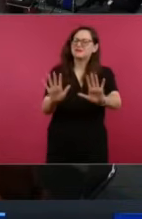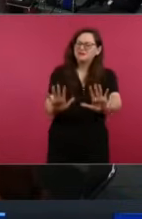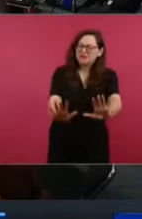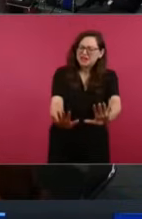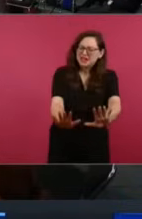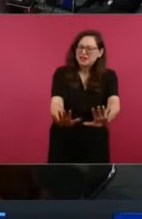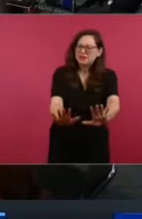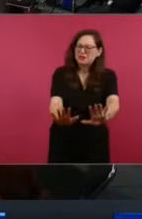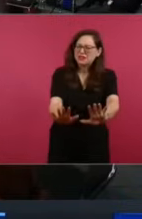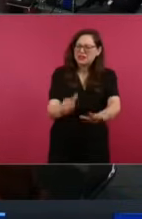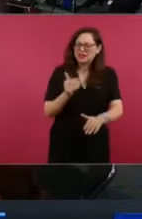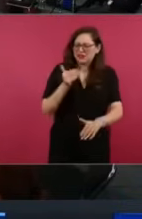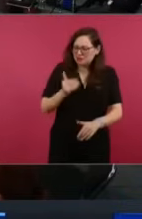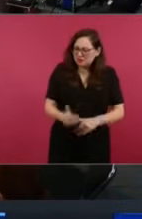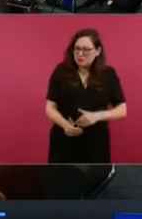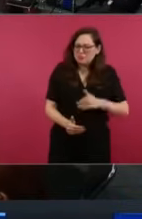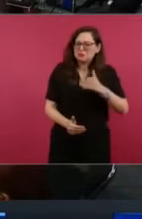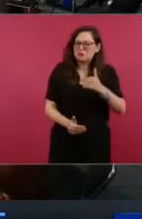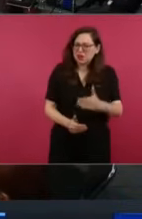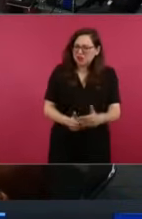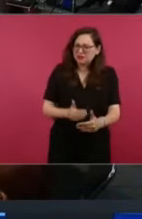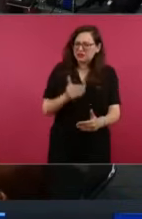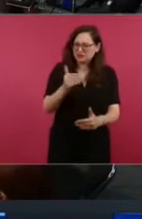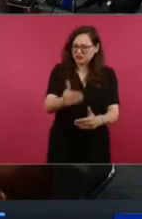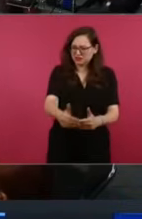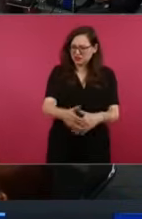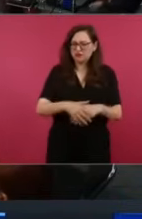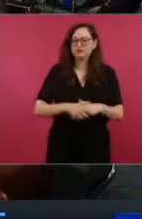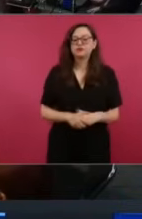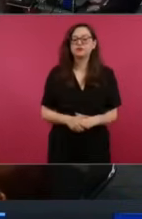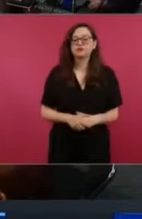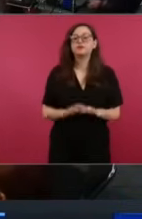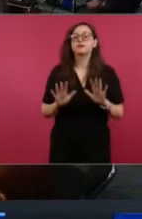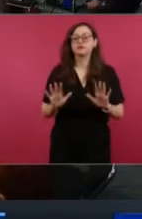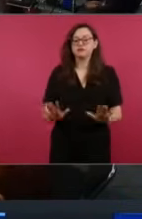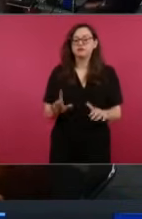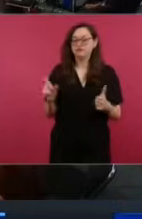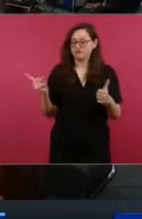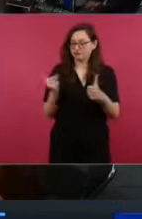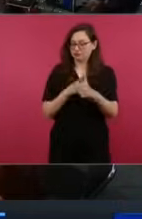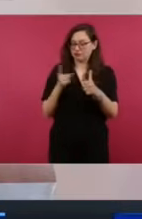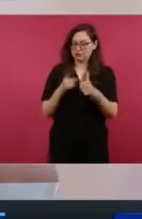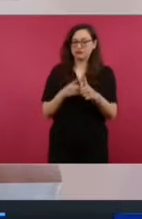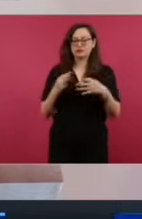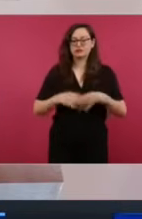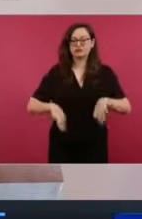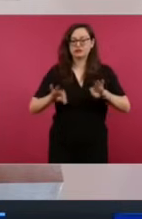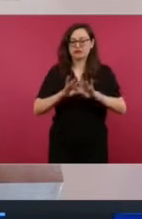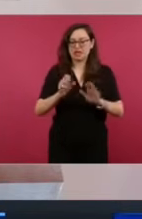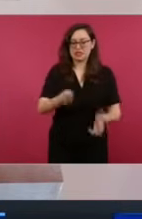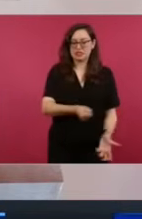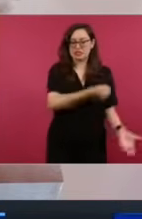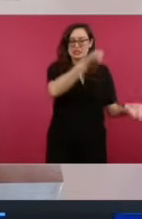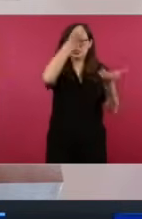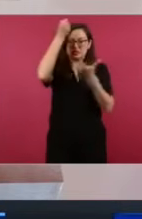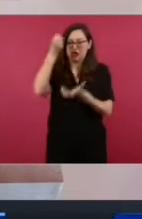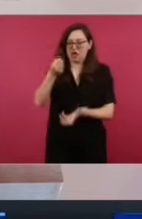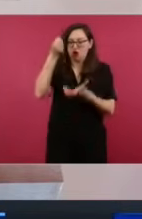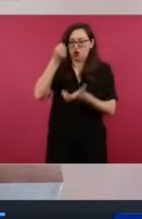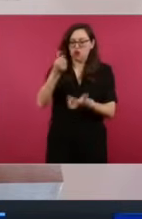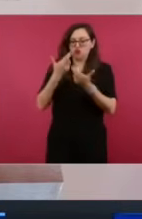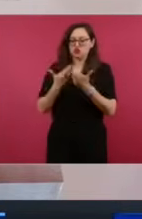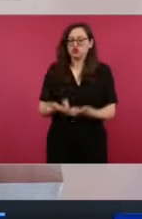nacional, pero le cargan el número a López Obrador. Si nosotros separáramos los delitos de orden